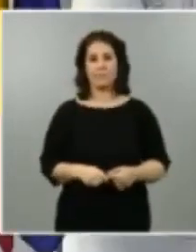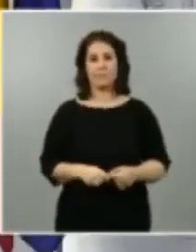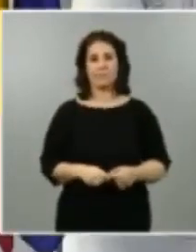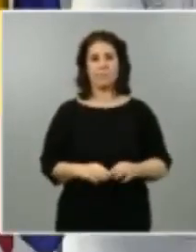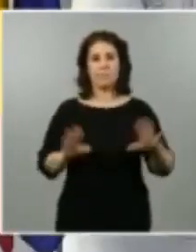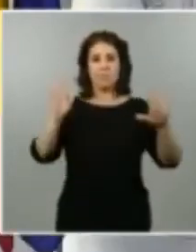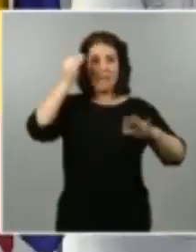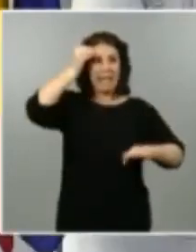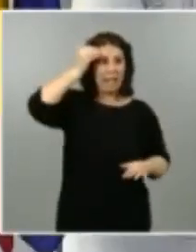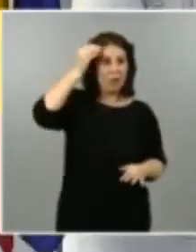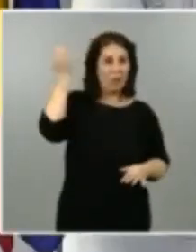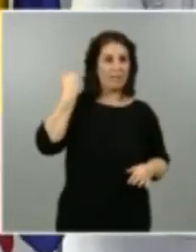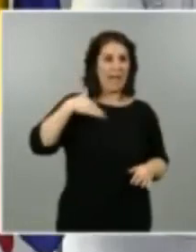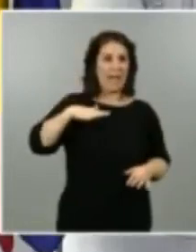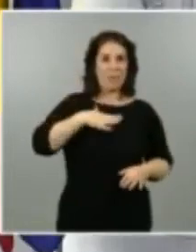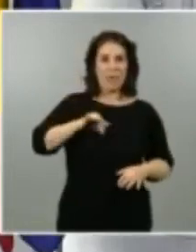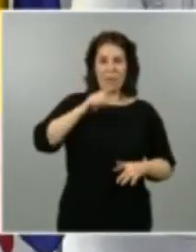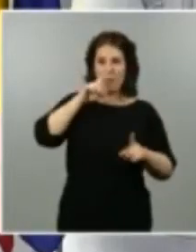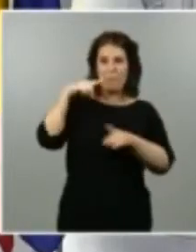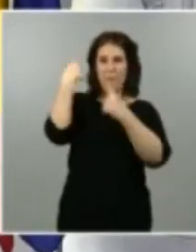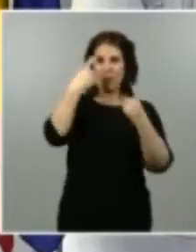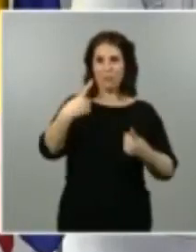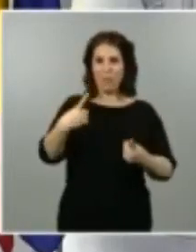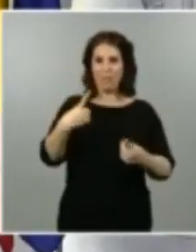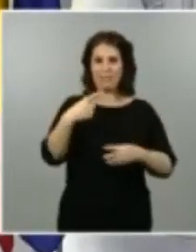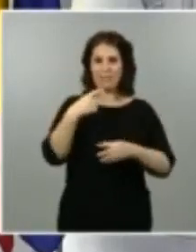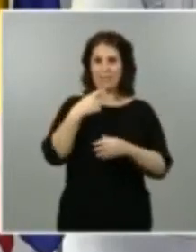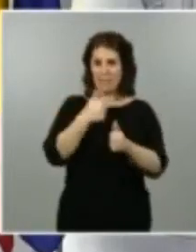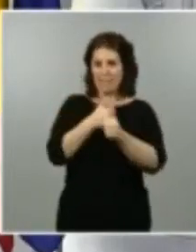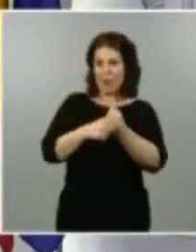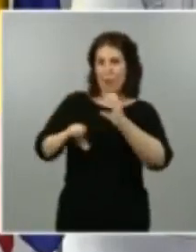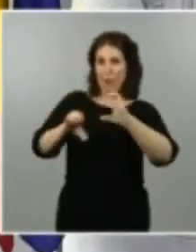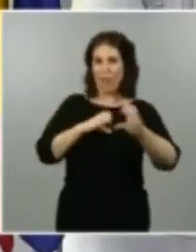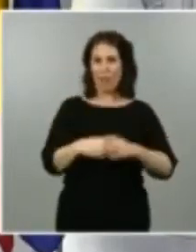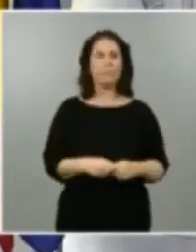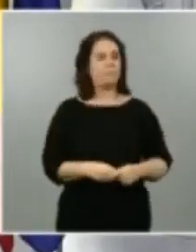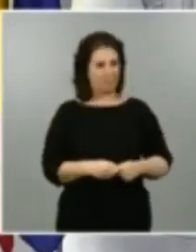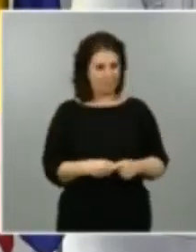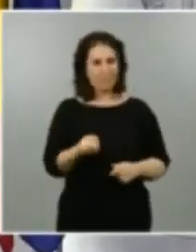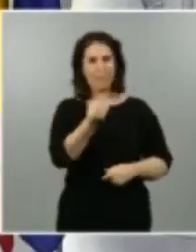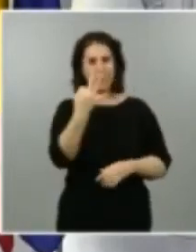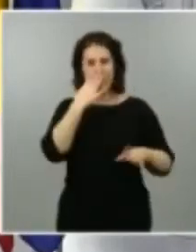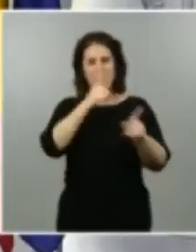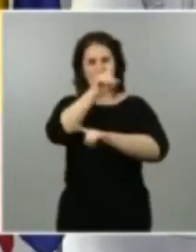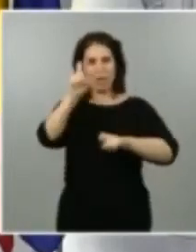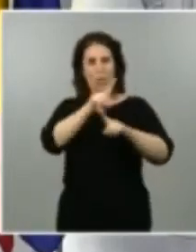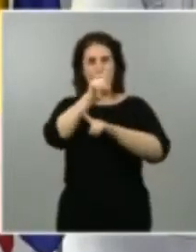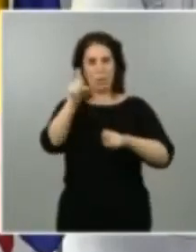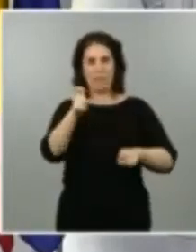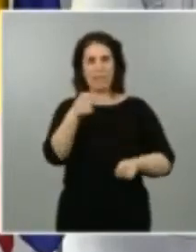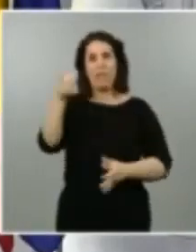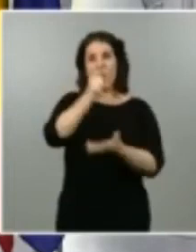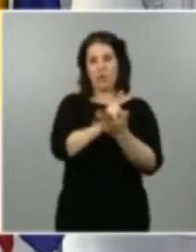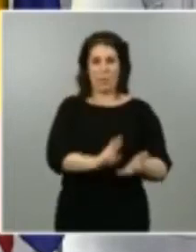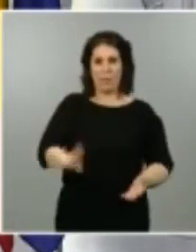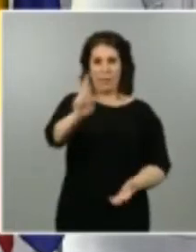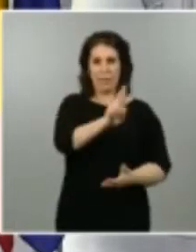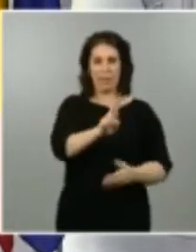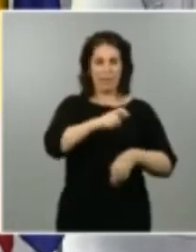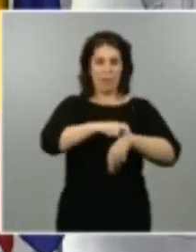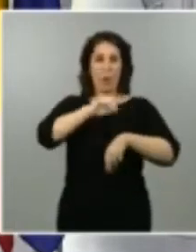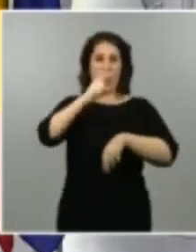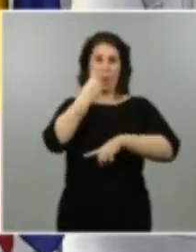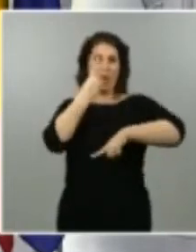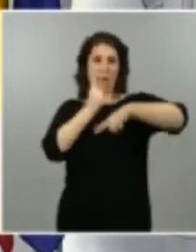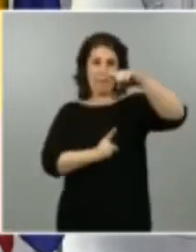preguntas secretario de comunicación popular varias preguntas y reiteramos el anuncio de que a partir de la una y media comparecerá en rueda de